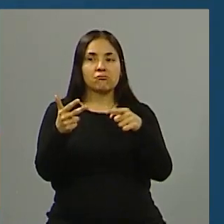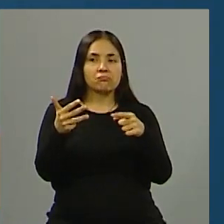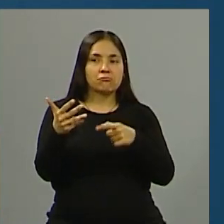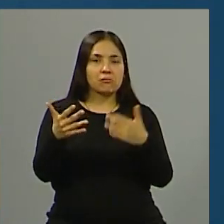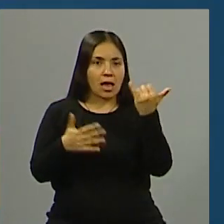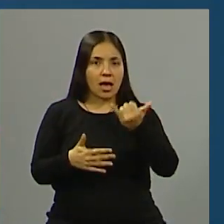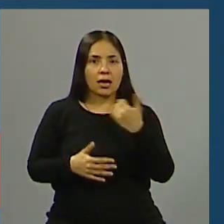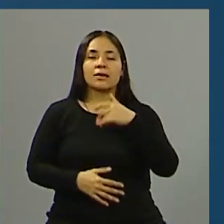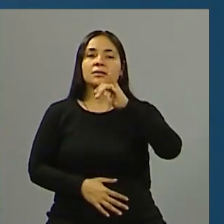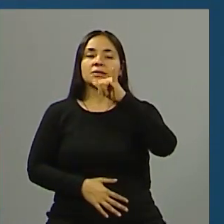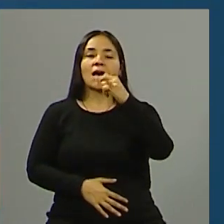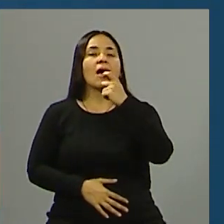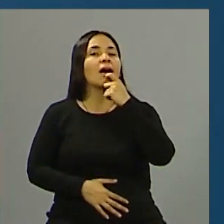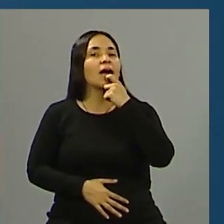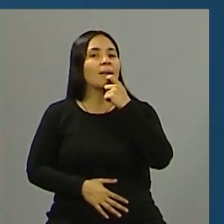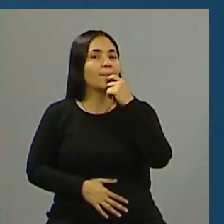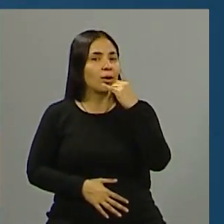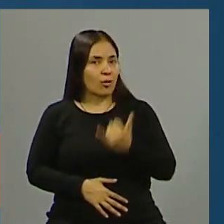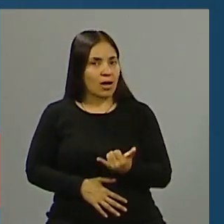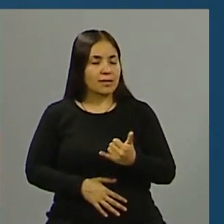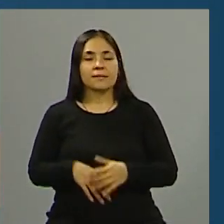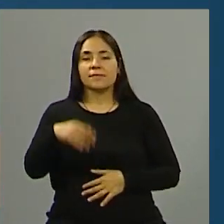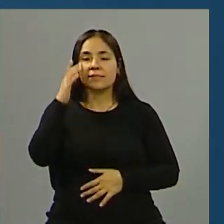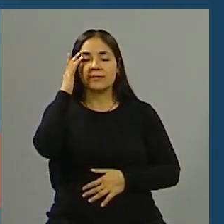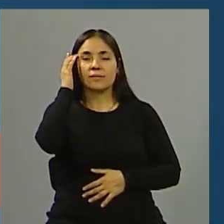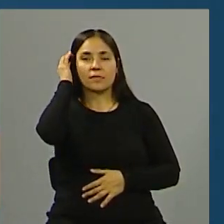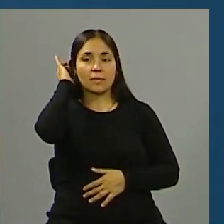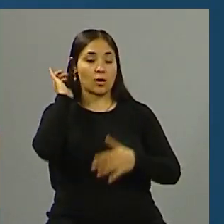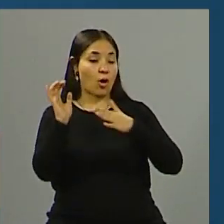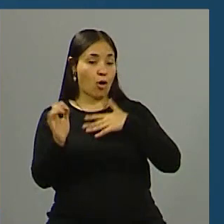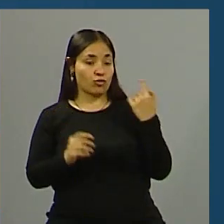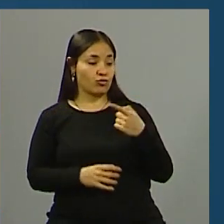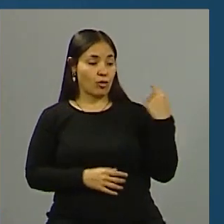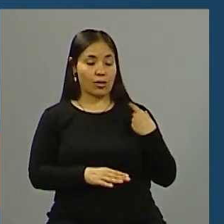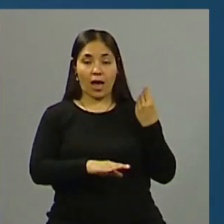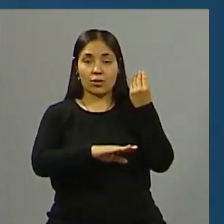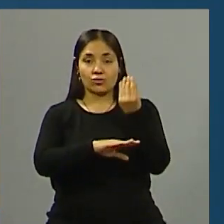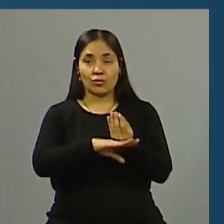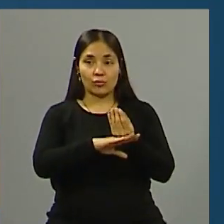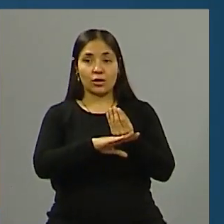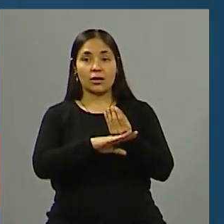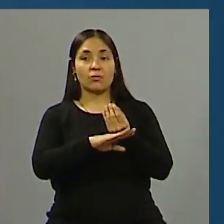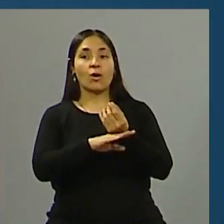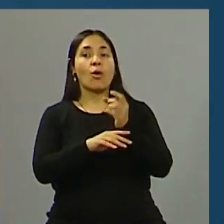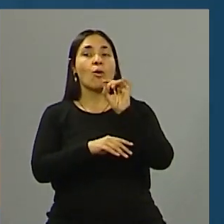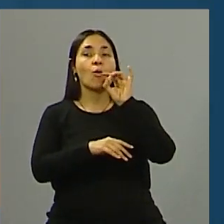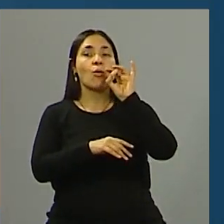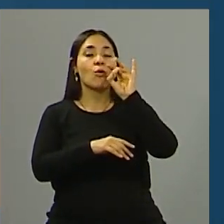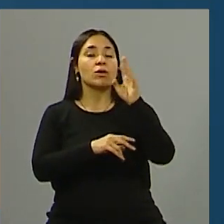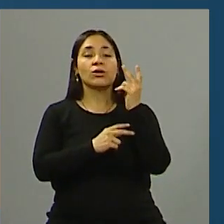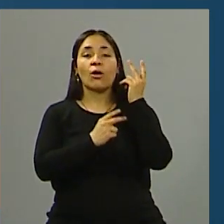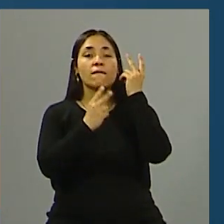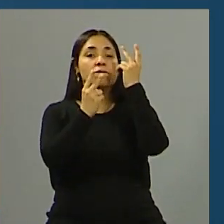te quiero dar un ejemplo más cercano, pero cuando nosotros asumimos, el único servicio de larga distancia que tenía esta línea era un